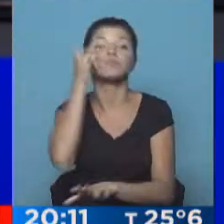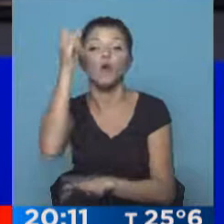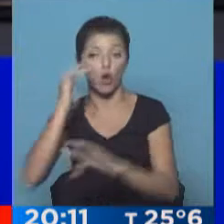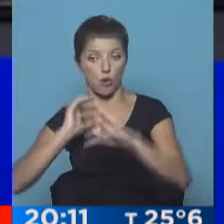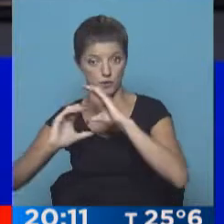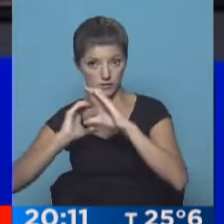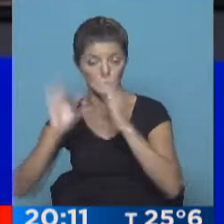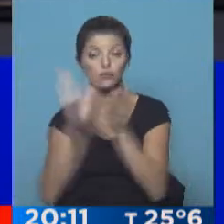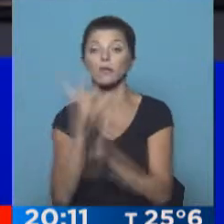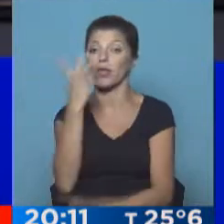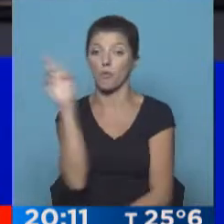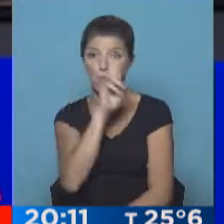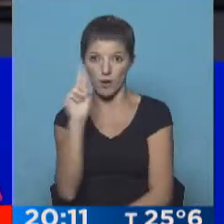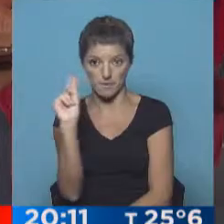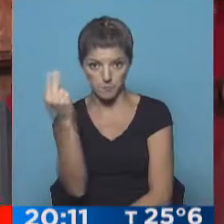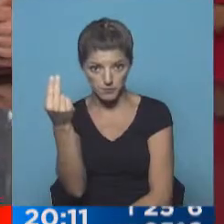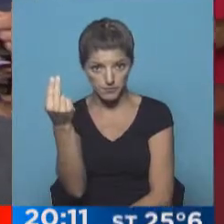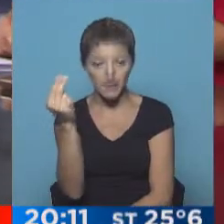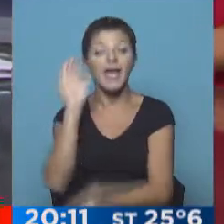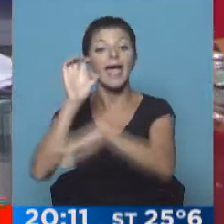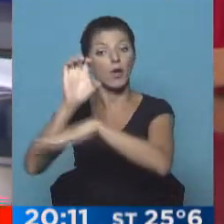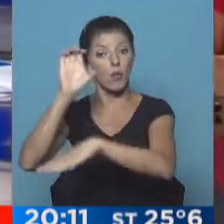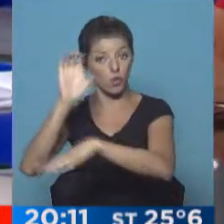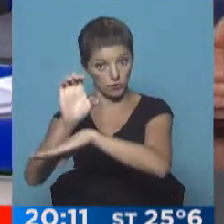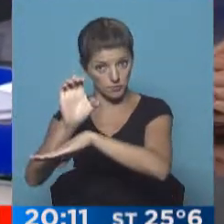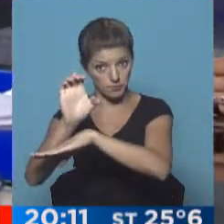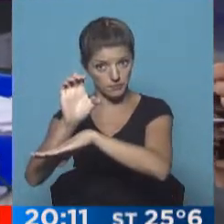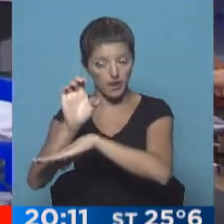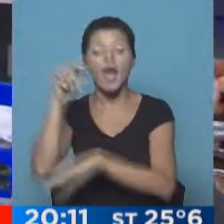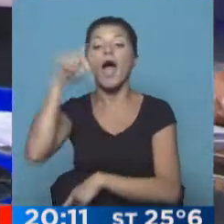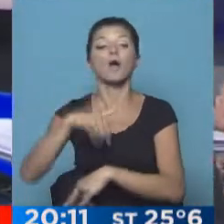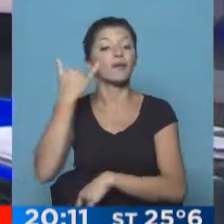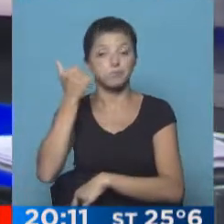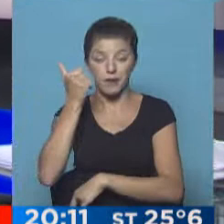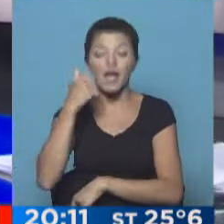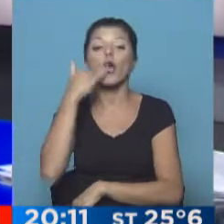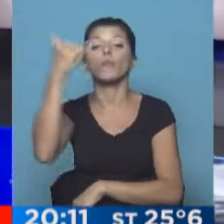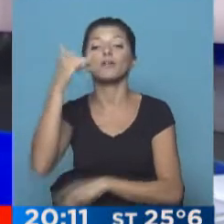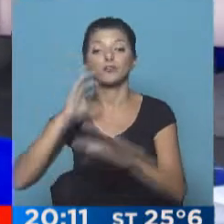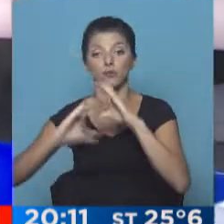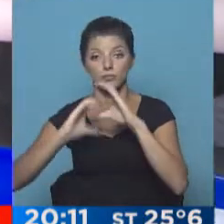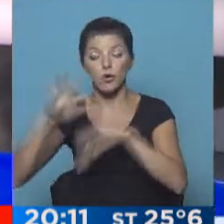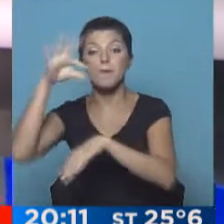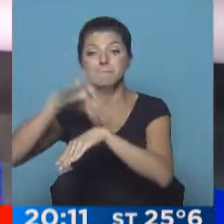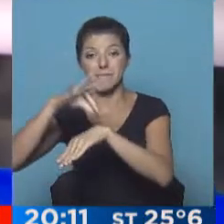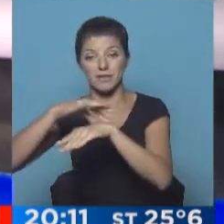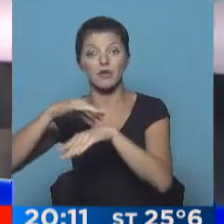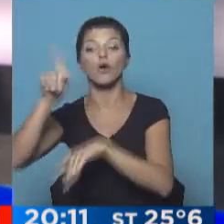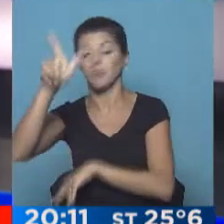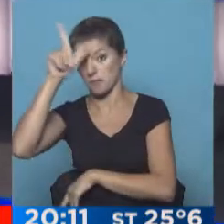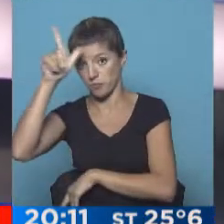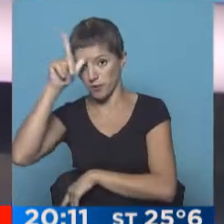de Montañita. Esto es lo que ocurrió en Ecuador y por eso ya estamos en comunicación telefónica con el médico legista Javier Ureta Sáenz